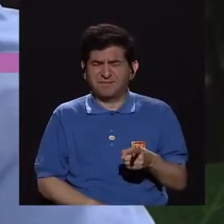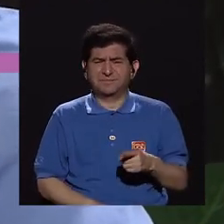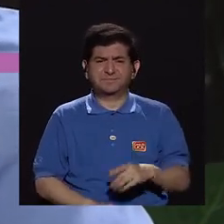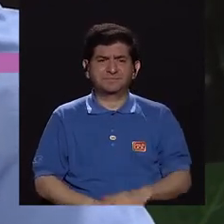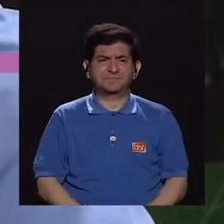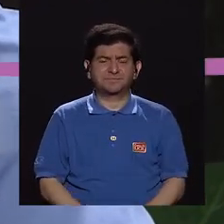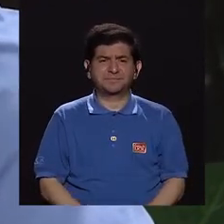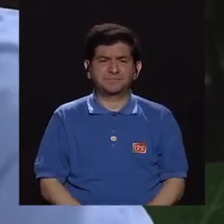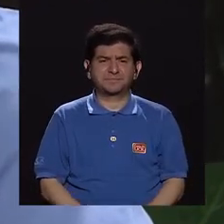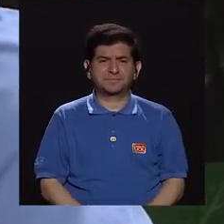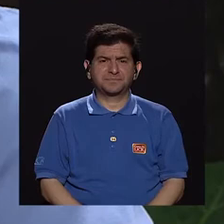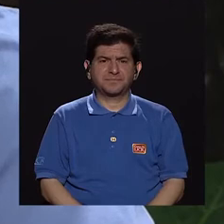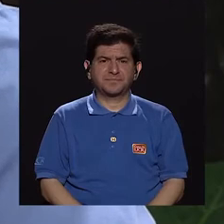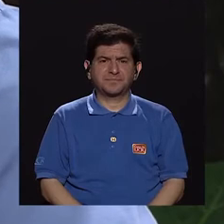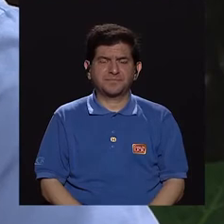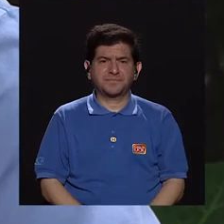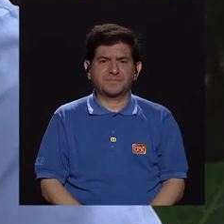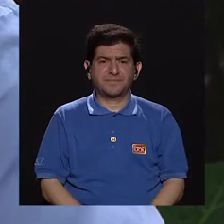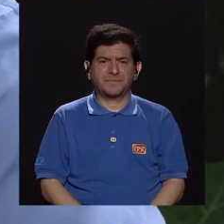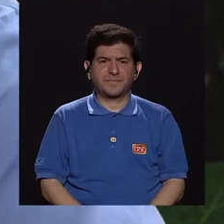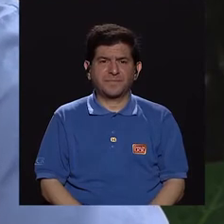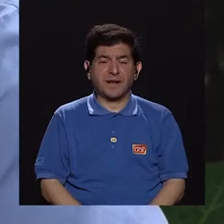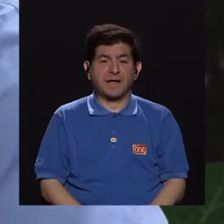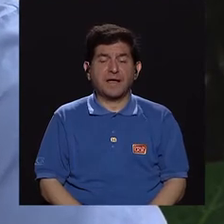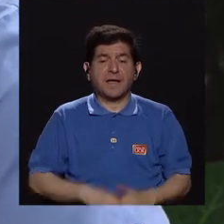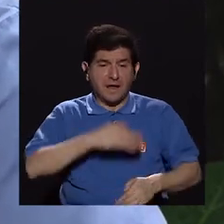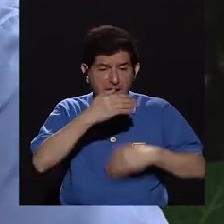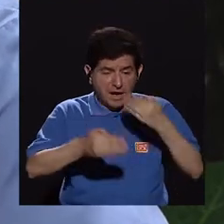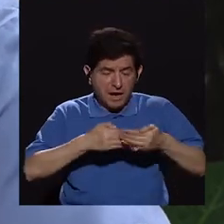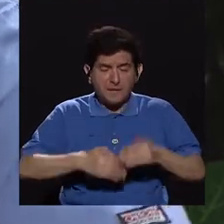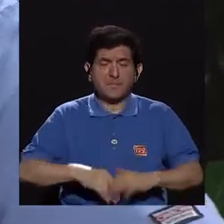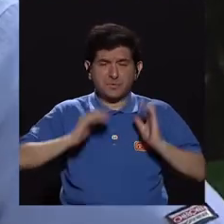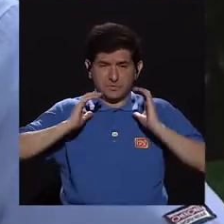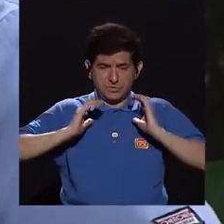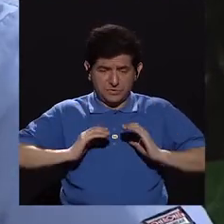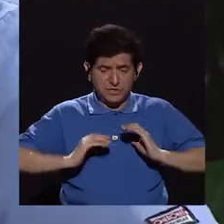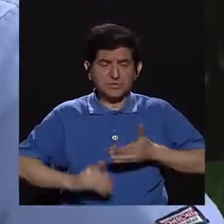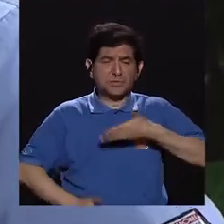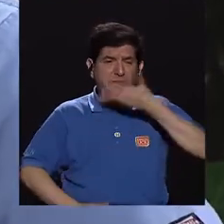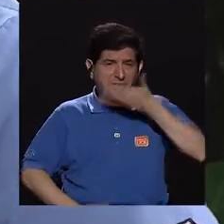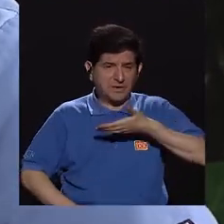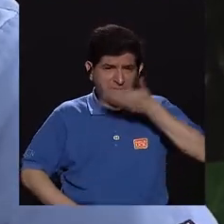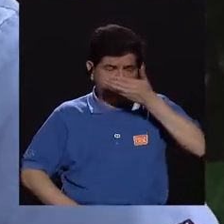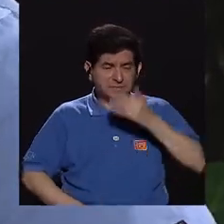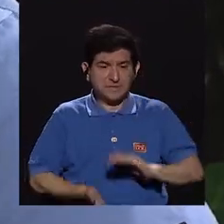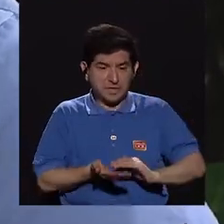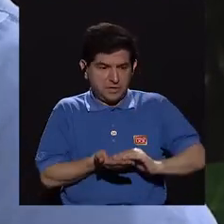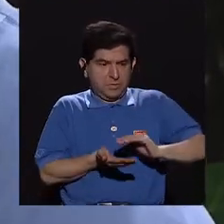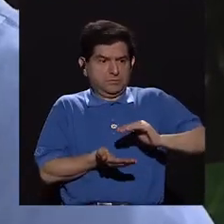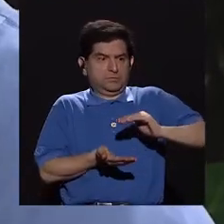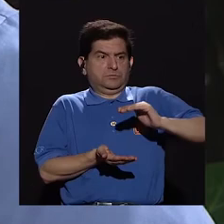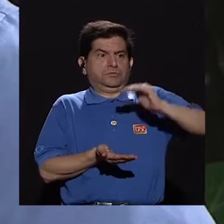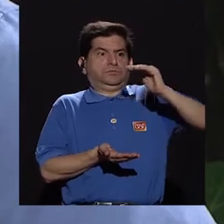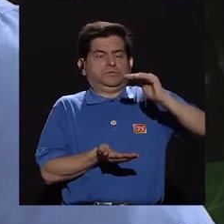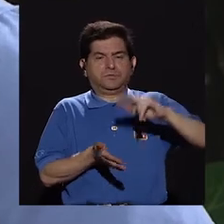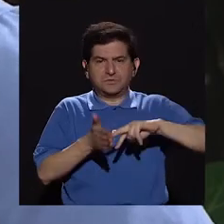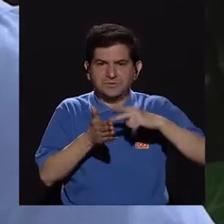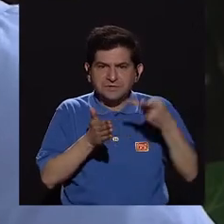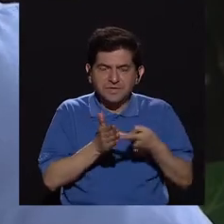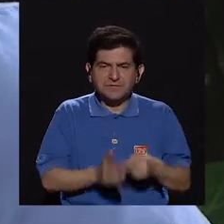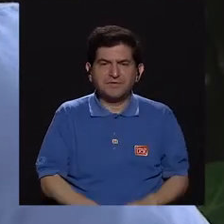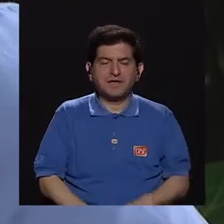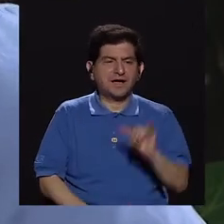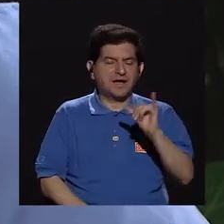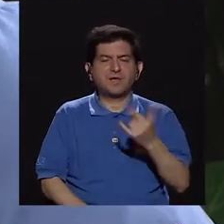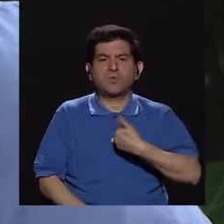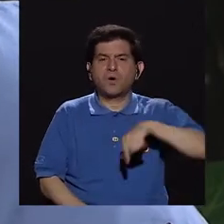forzada. Exactamente. Entonces, la tasa metabólica necesaria para la respiración va a ser aumentada, lo que va a ser